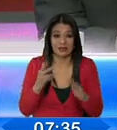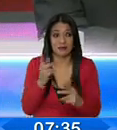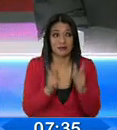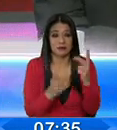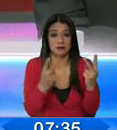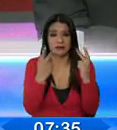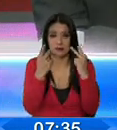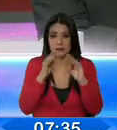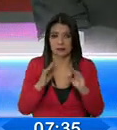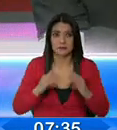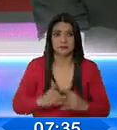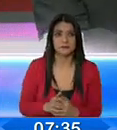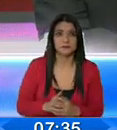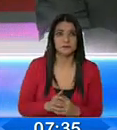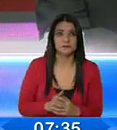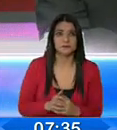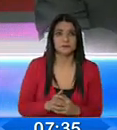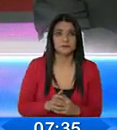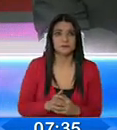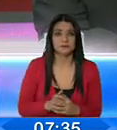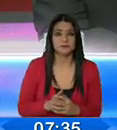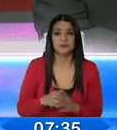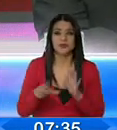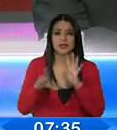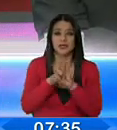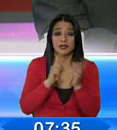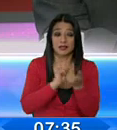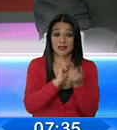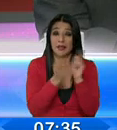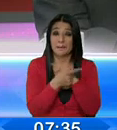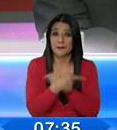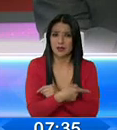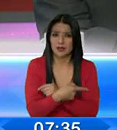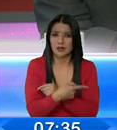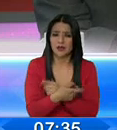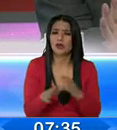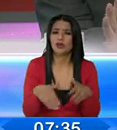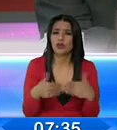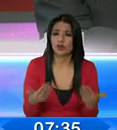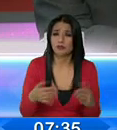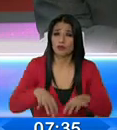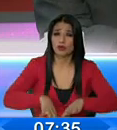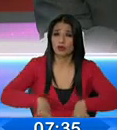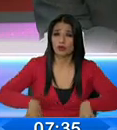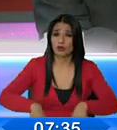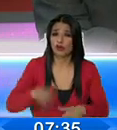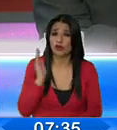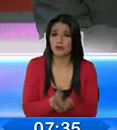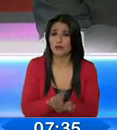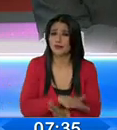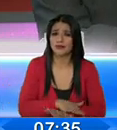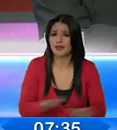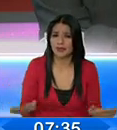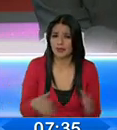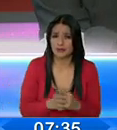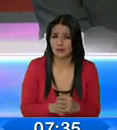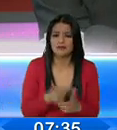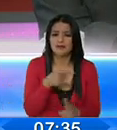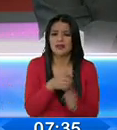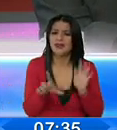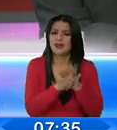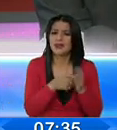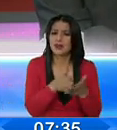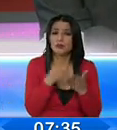viendo. ¿Qué debemos cambiar de nuestras leyes para evitar que nos roben tanto? O sea, así de claro y así de simple. O sea, no puede ser que